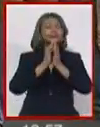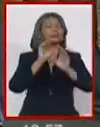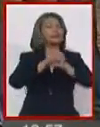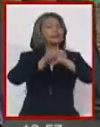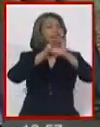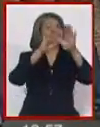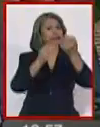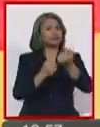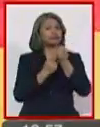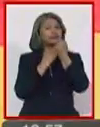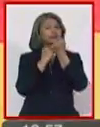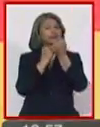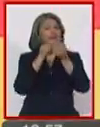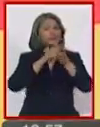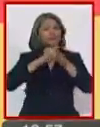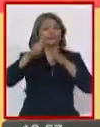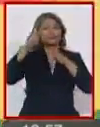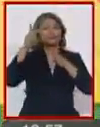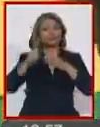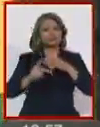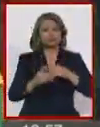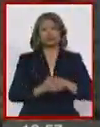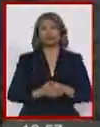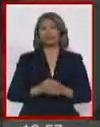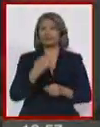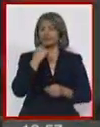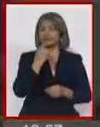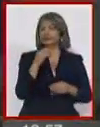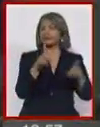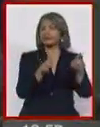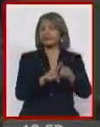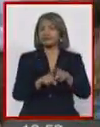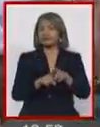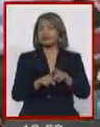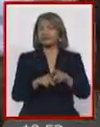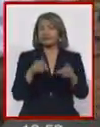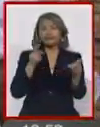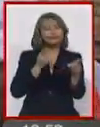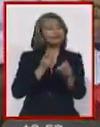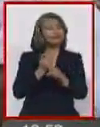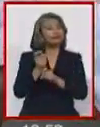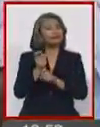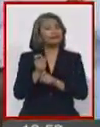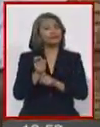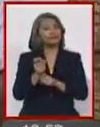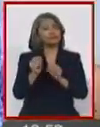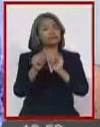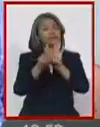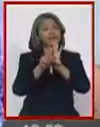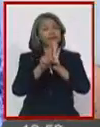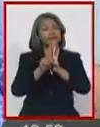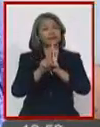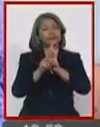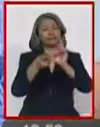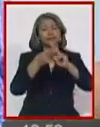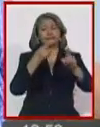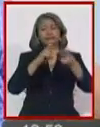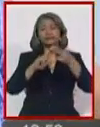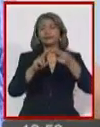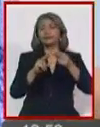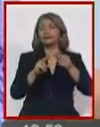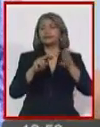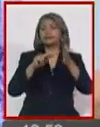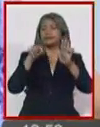es claro y en favor de todos los profesionales, quienes también se han visto perjudicados con esta ley. Es un artículo